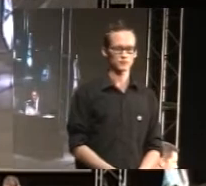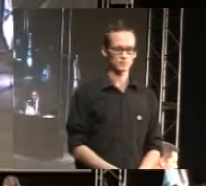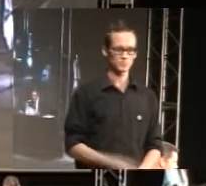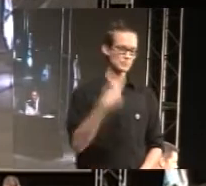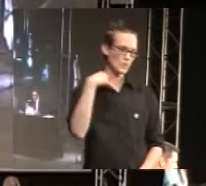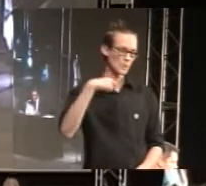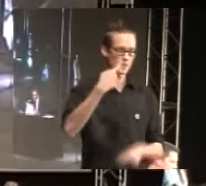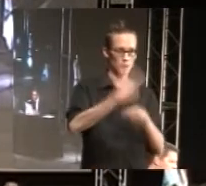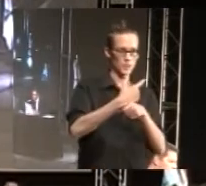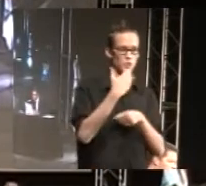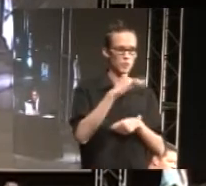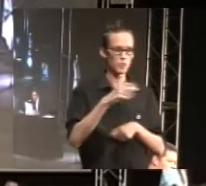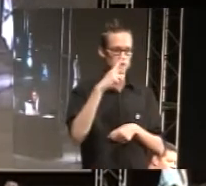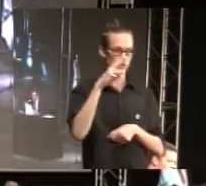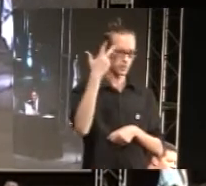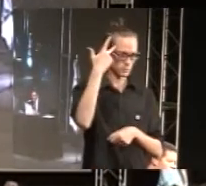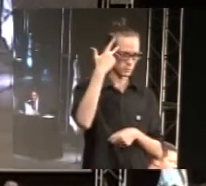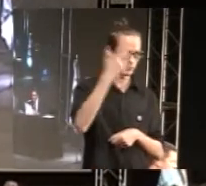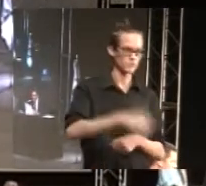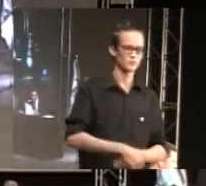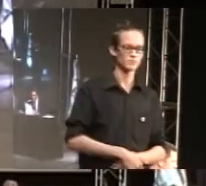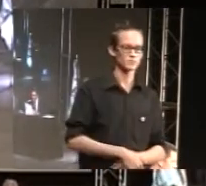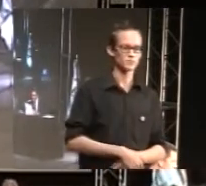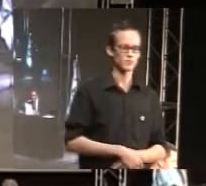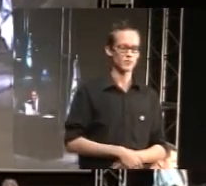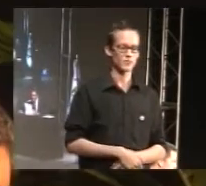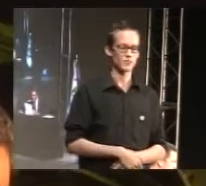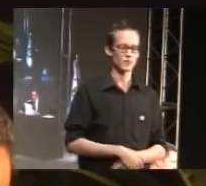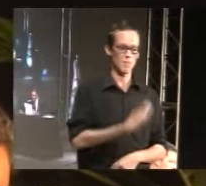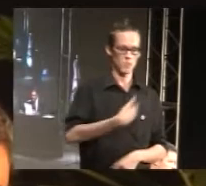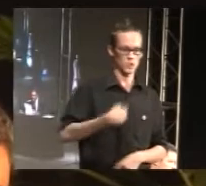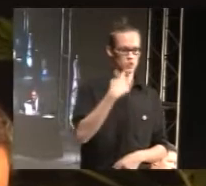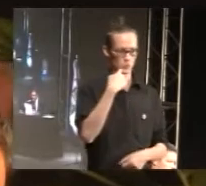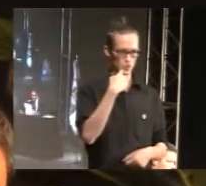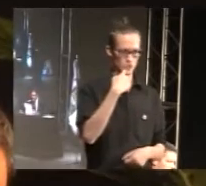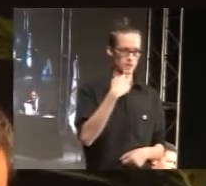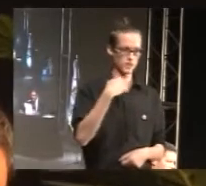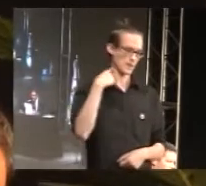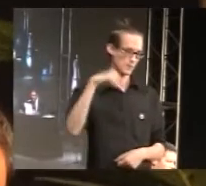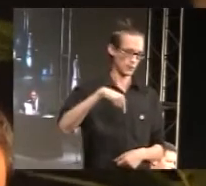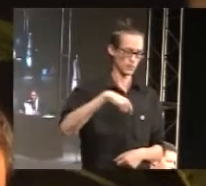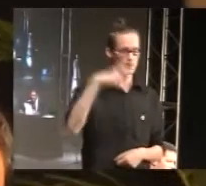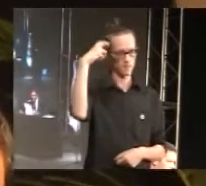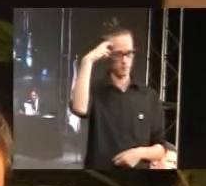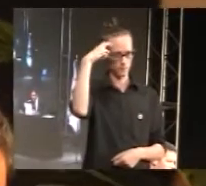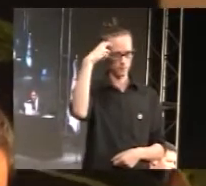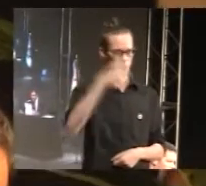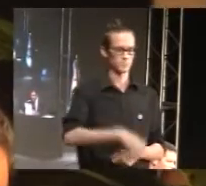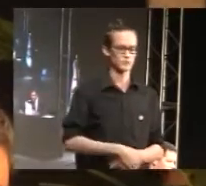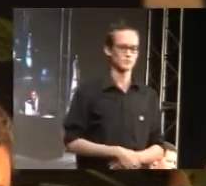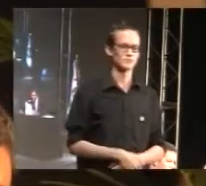Paraná, 1 de marzo de 2018. Señor Presidente Municipal de Paraná, don Sergio Fausto